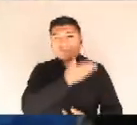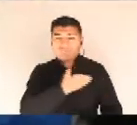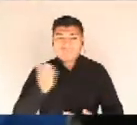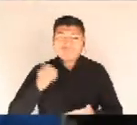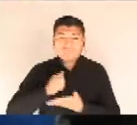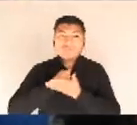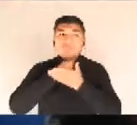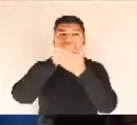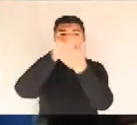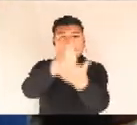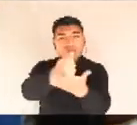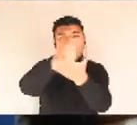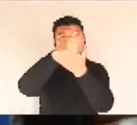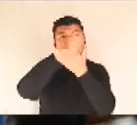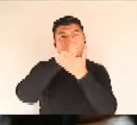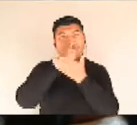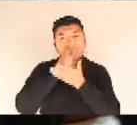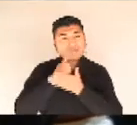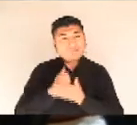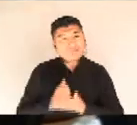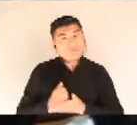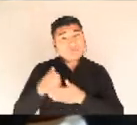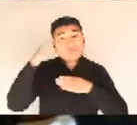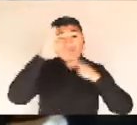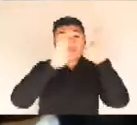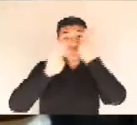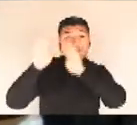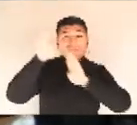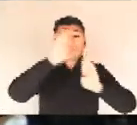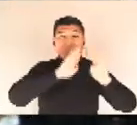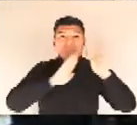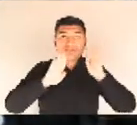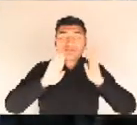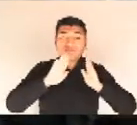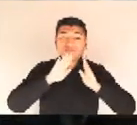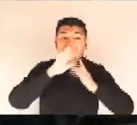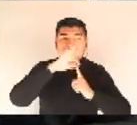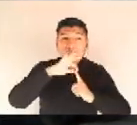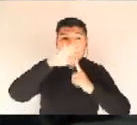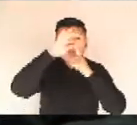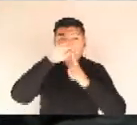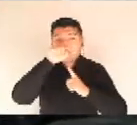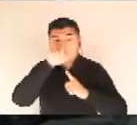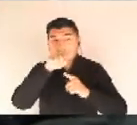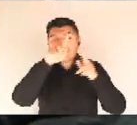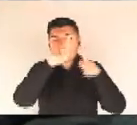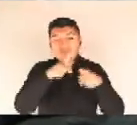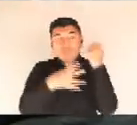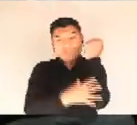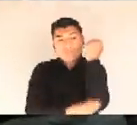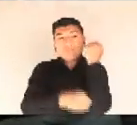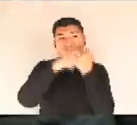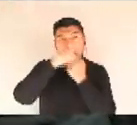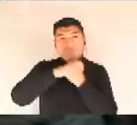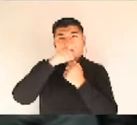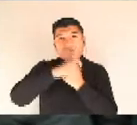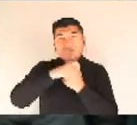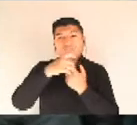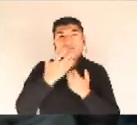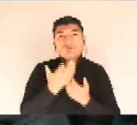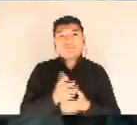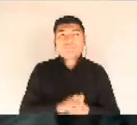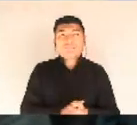ayudarnos unos a otros preocuparnos especialmente de los que más necesitan y